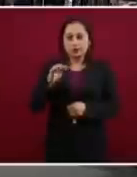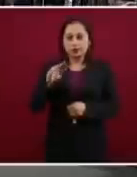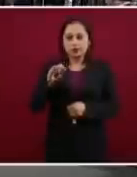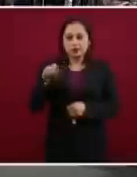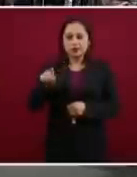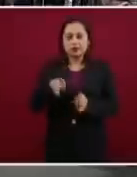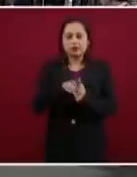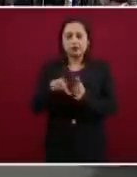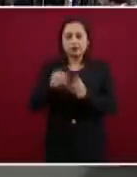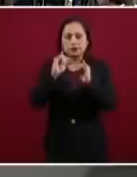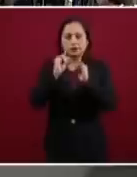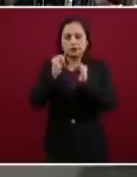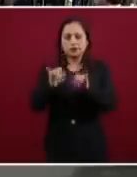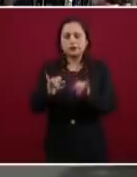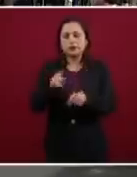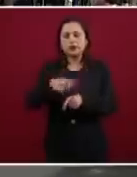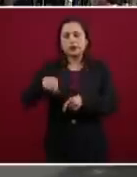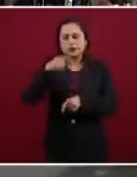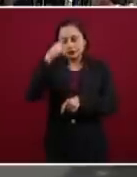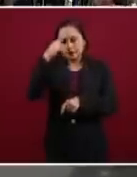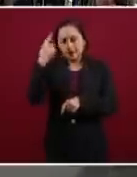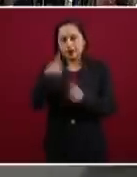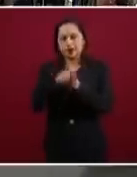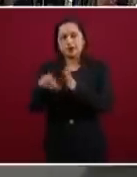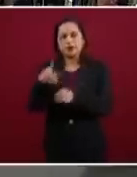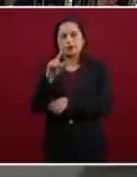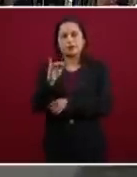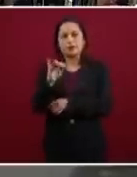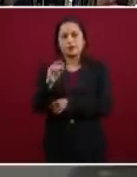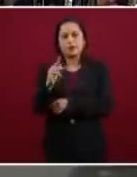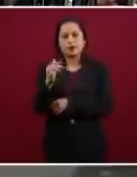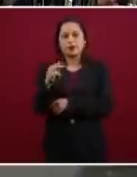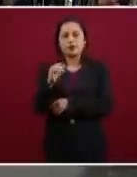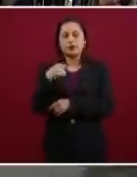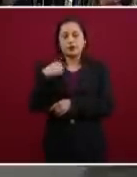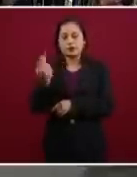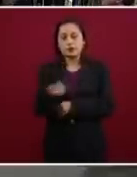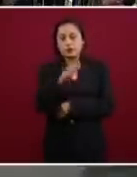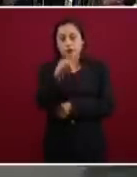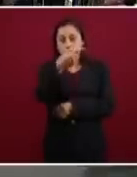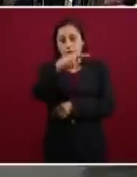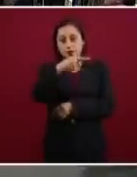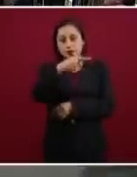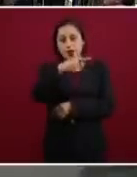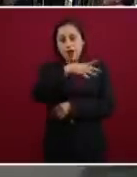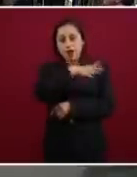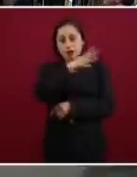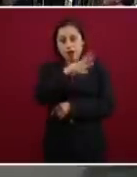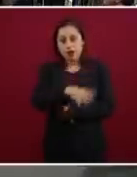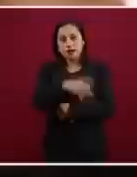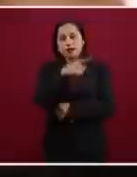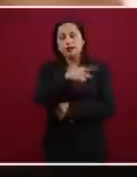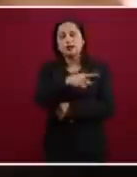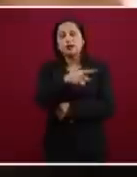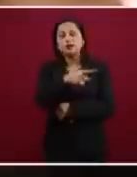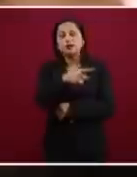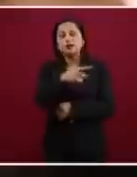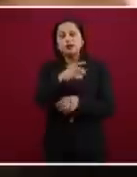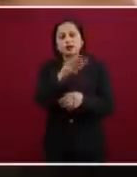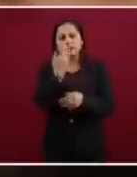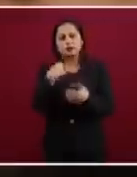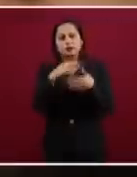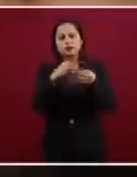y para pie de página bueno una pregunta es para el general porque si no podría explicar un poquito más